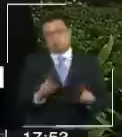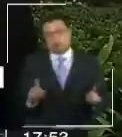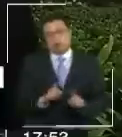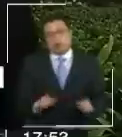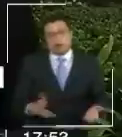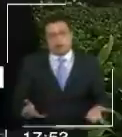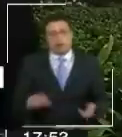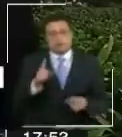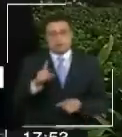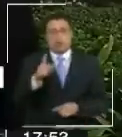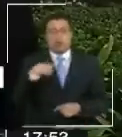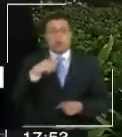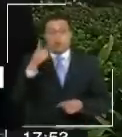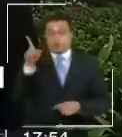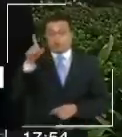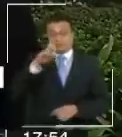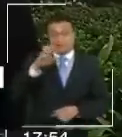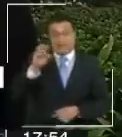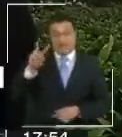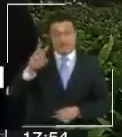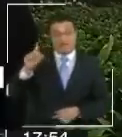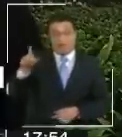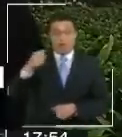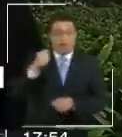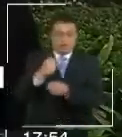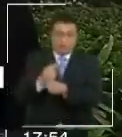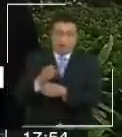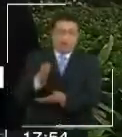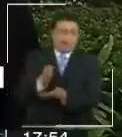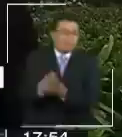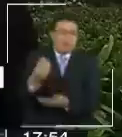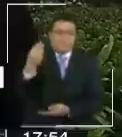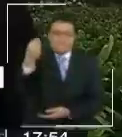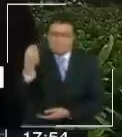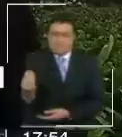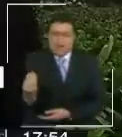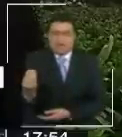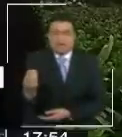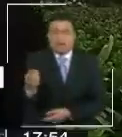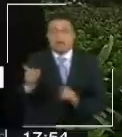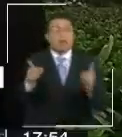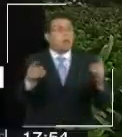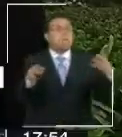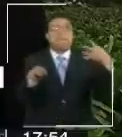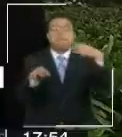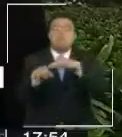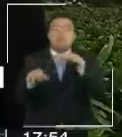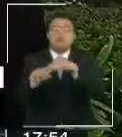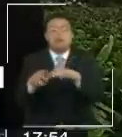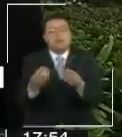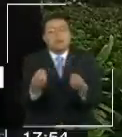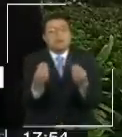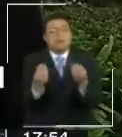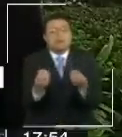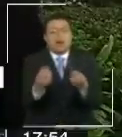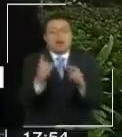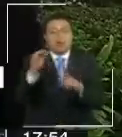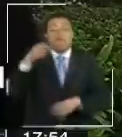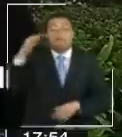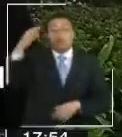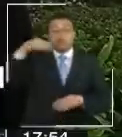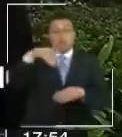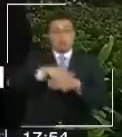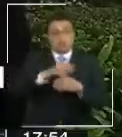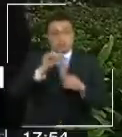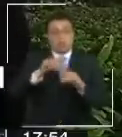la trayectoria de un servicio como el Servicio Electoral, el CERVEL, que ha cumplido con la ley y que tiene que garantizar en futuras elecciones